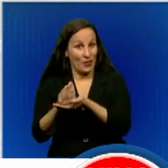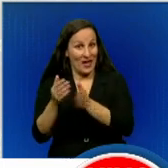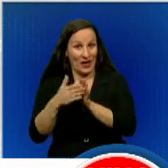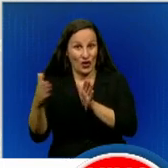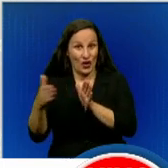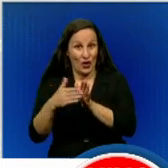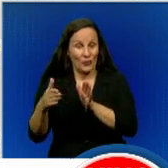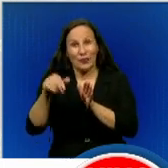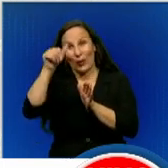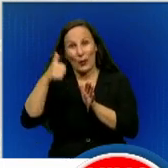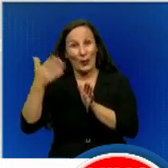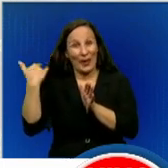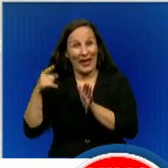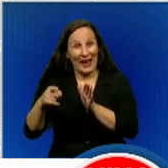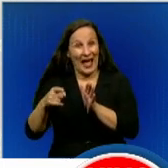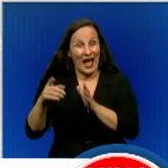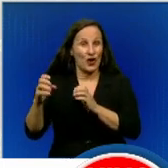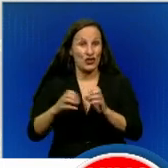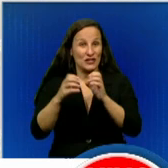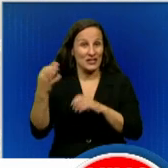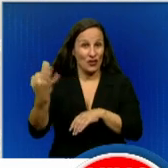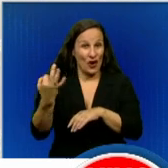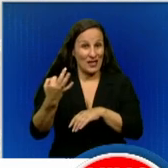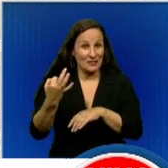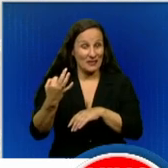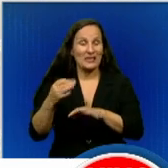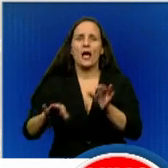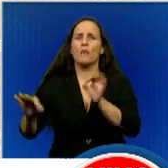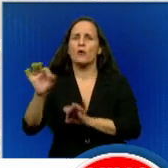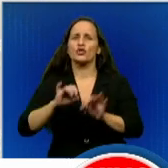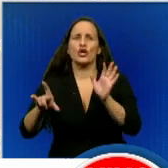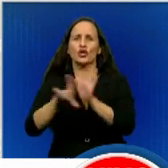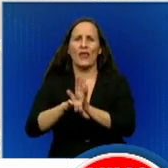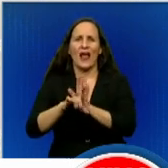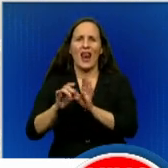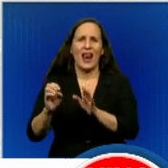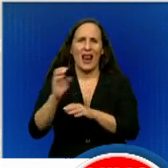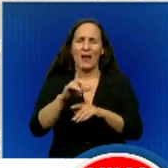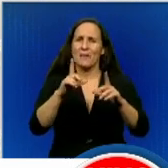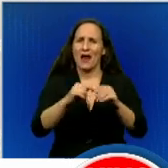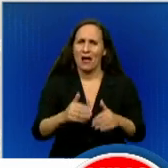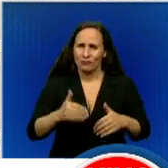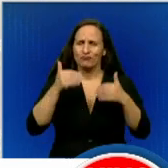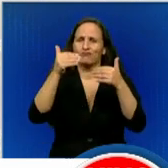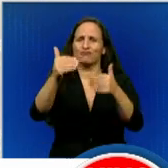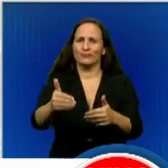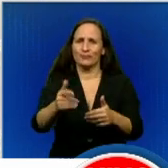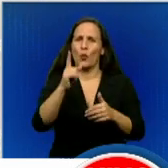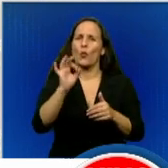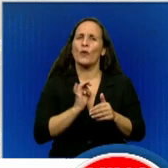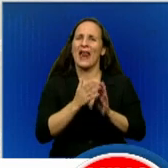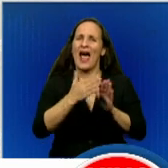receso de verano en las sesiones extraordinarias envió un proyecto de ley para prorrogar esa suspensión y mantener un año